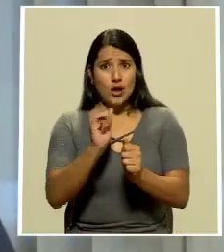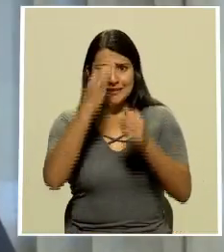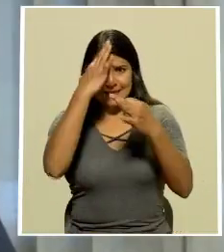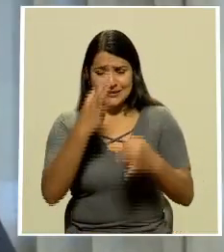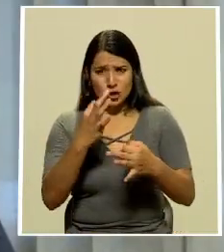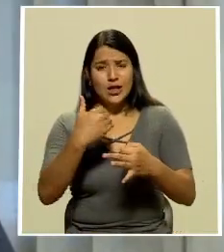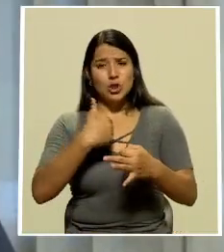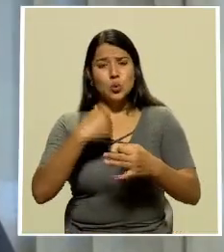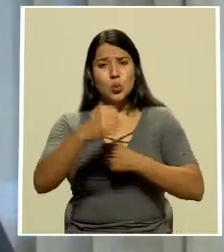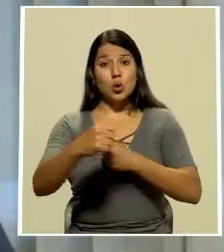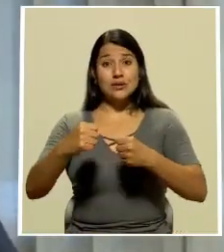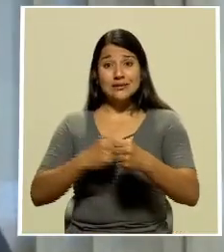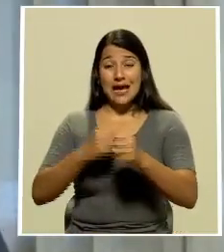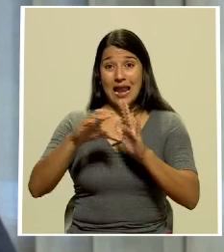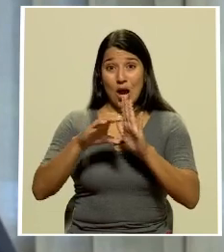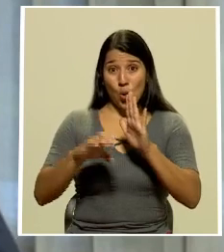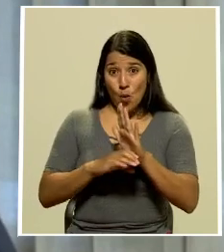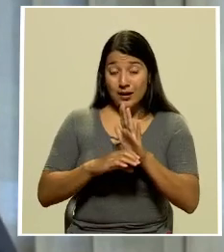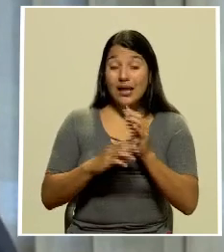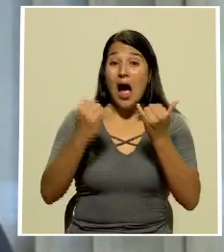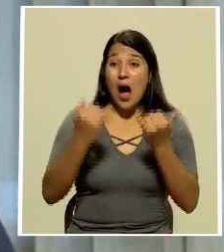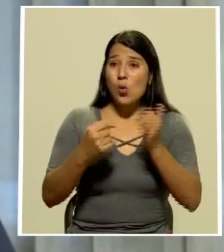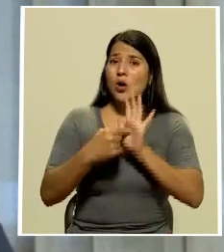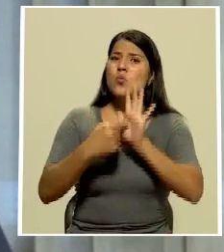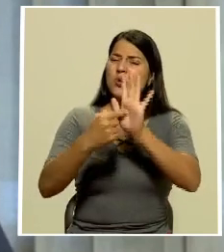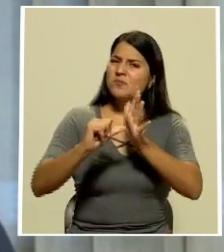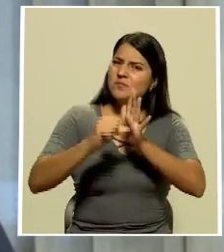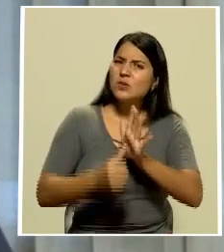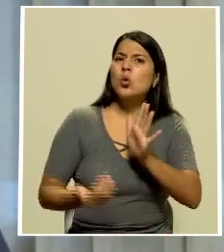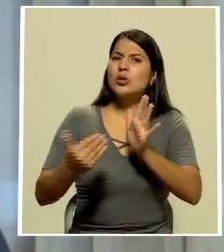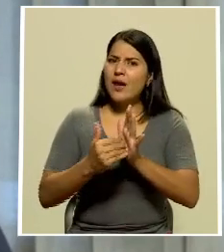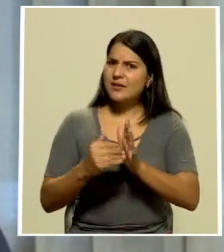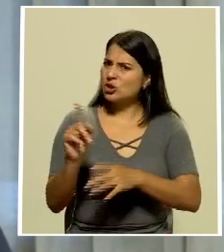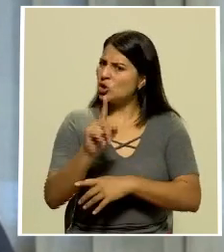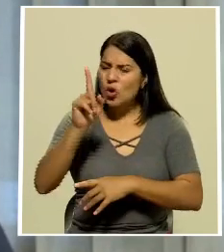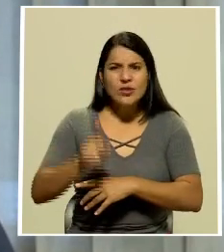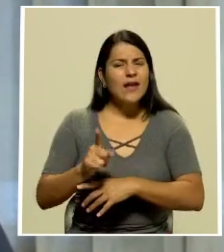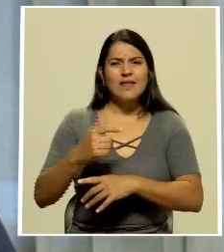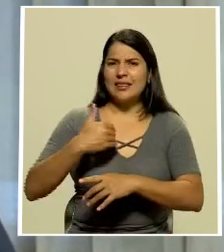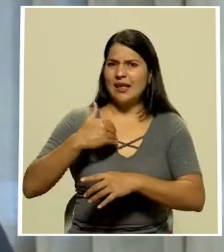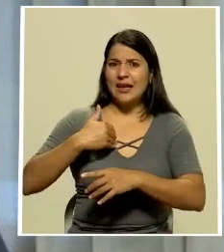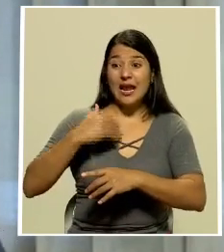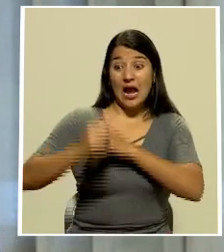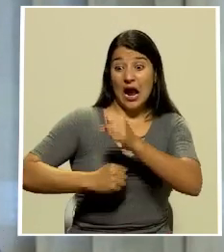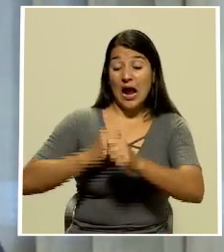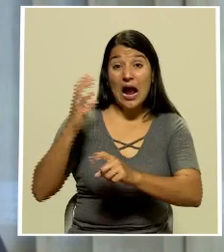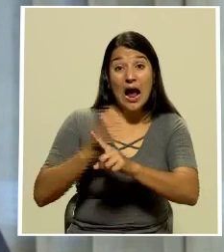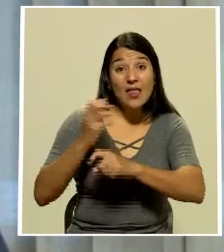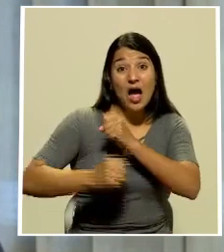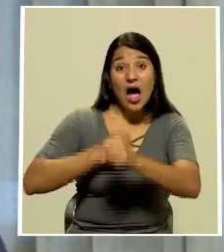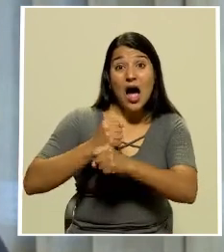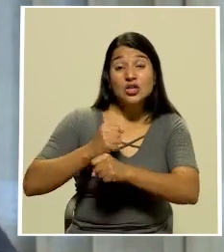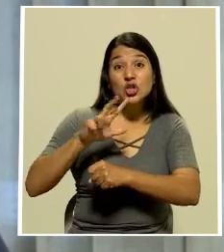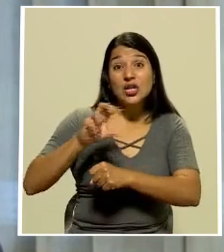la Sala Constitucional, se reafirma que no debe haber esos aumentos de 30% sobre esas